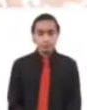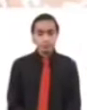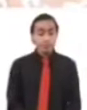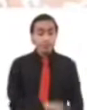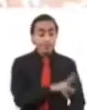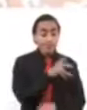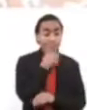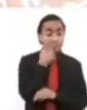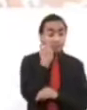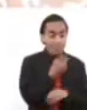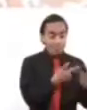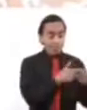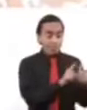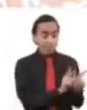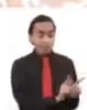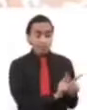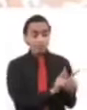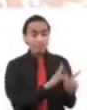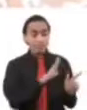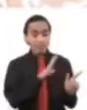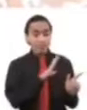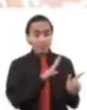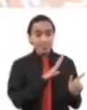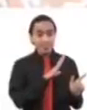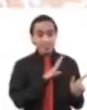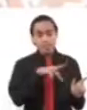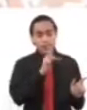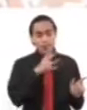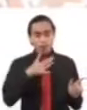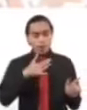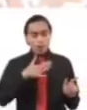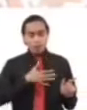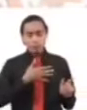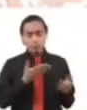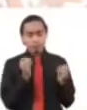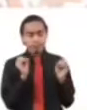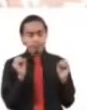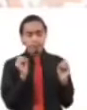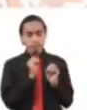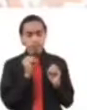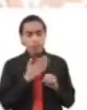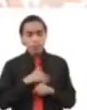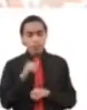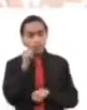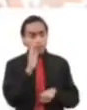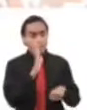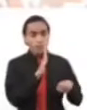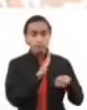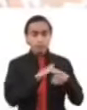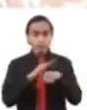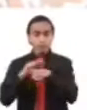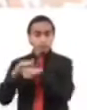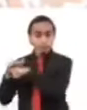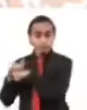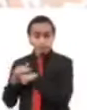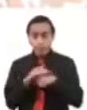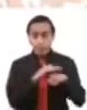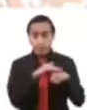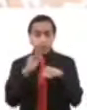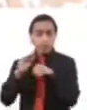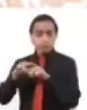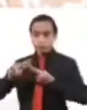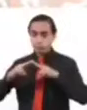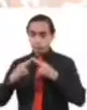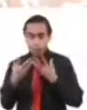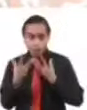no se van a quedar con las ganas porque por lo menos de mi parte siempre es el llamado a la unidad el